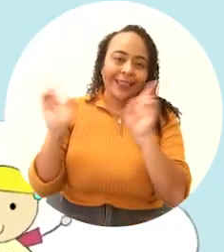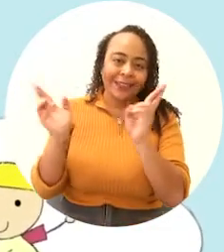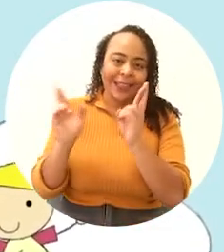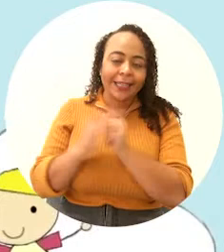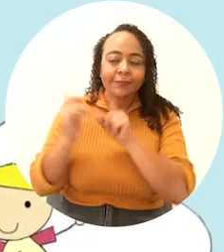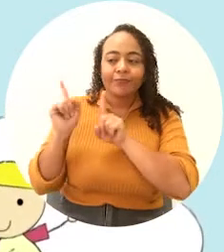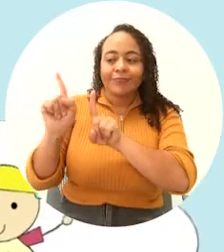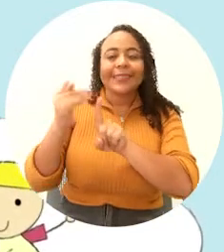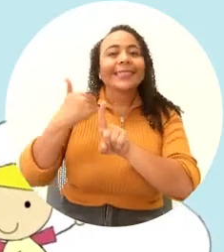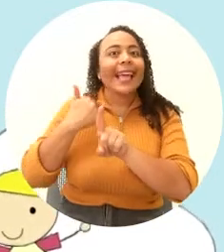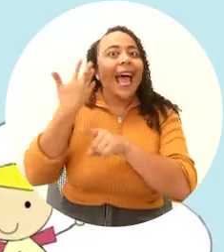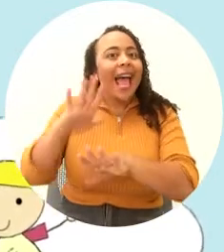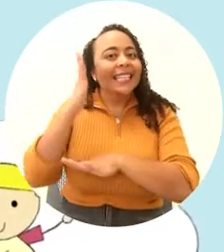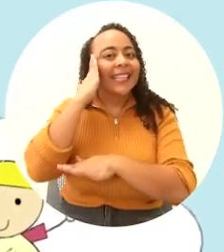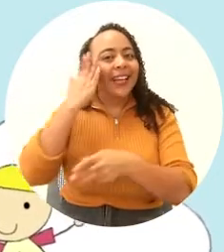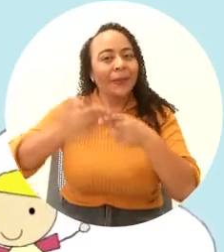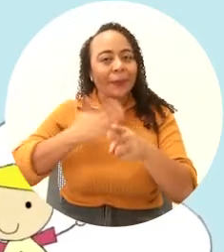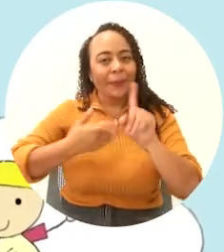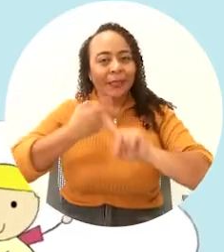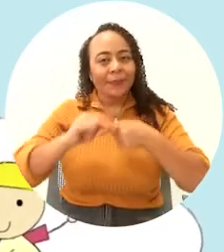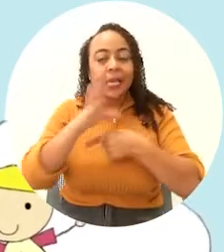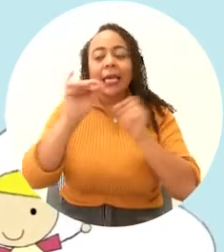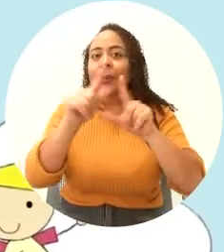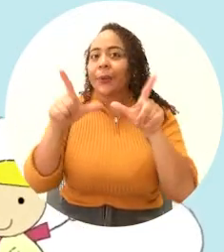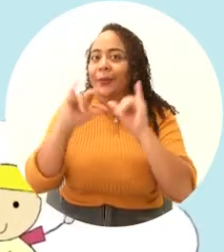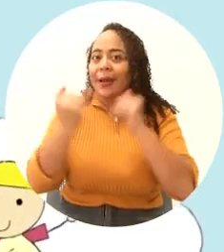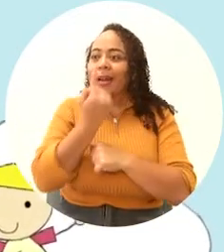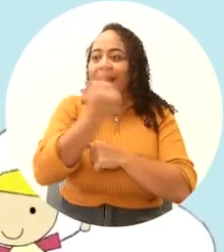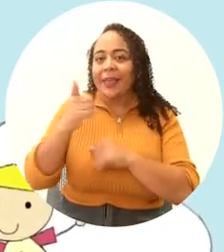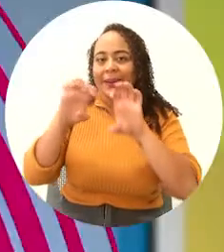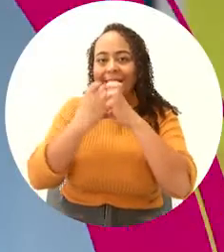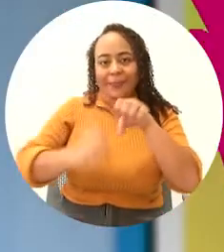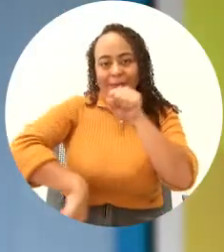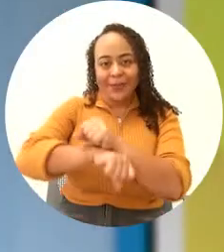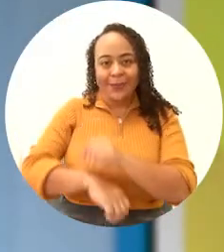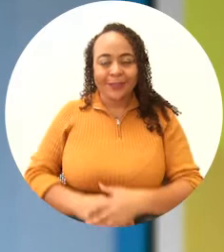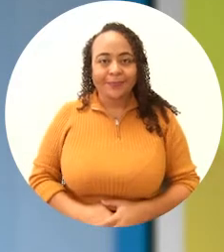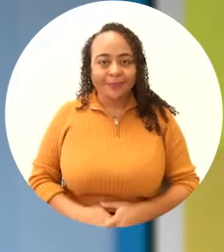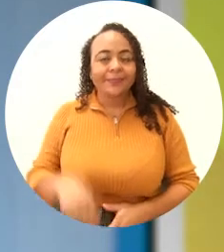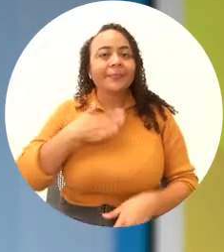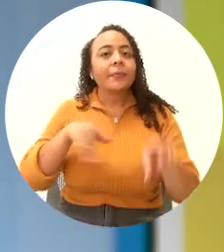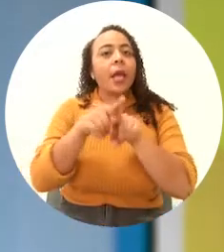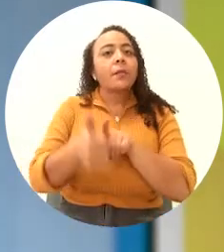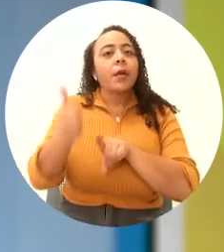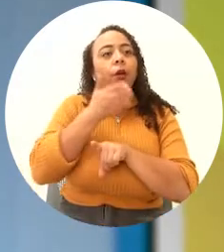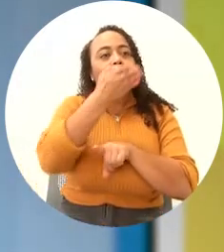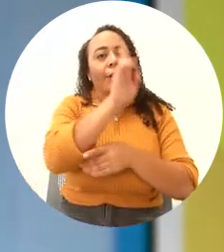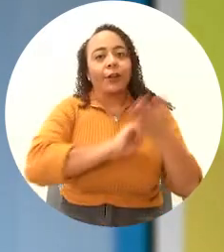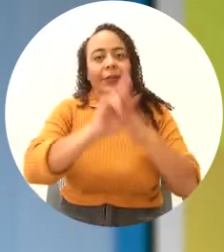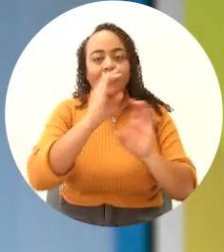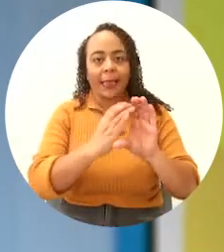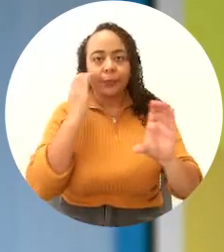Ya hasta se sabía los nombres de mis amigas y qué posición jugaba cada una en el equipo de fútbol. Mi hermano iba a la universidad en